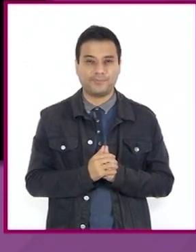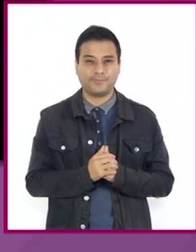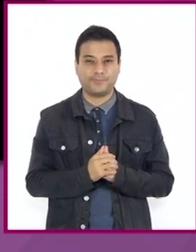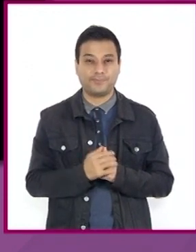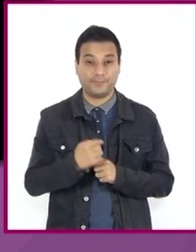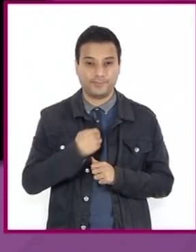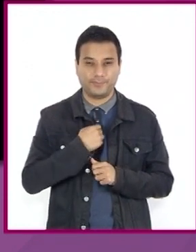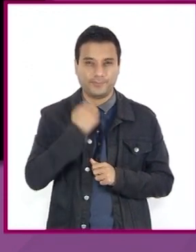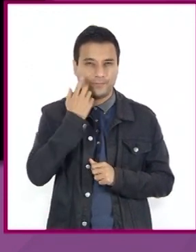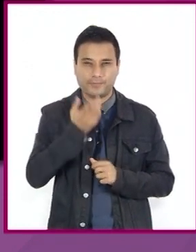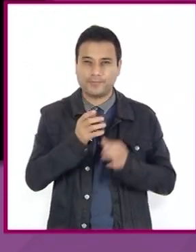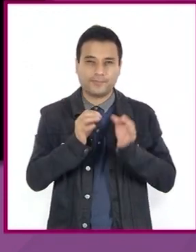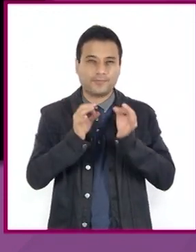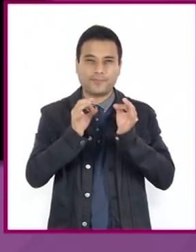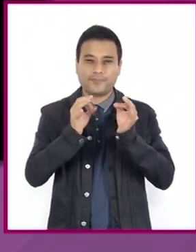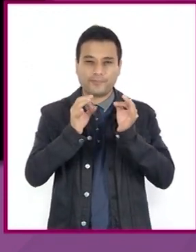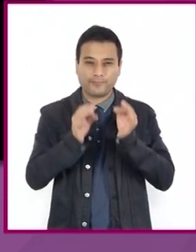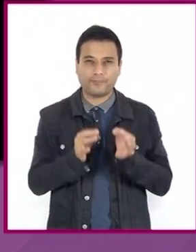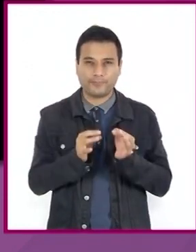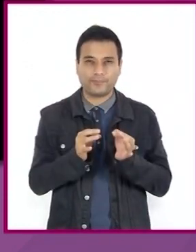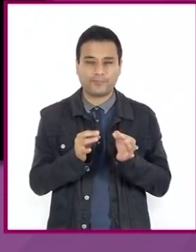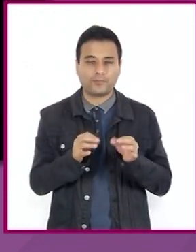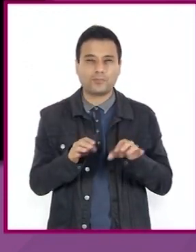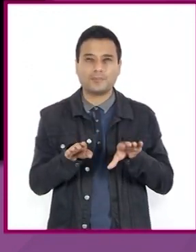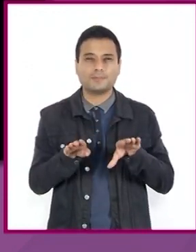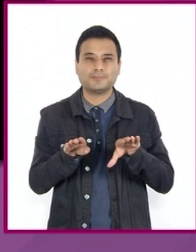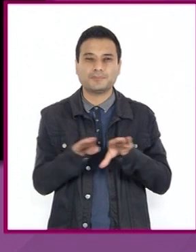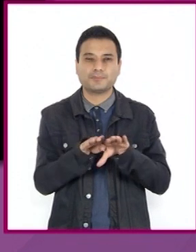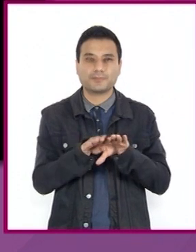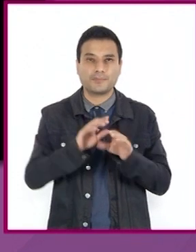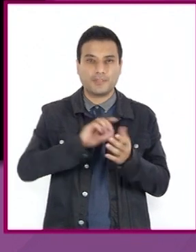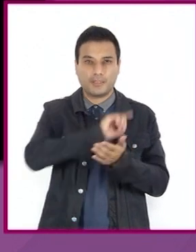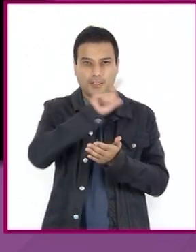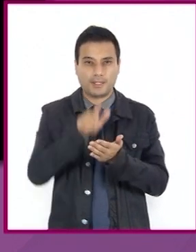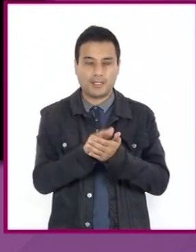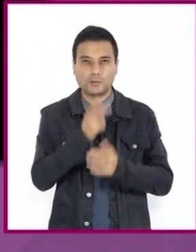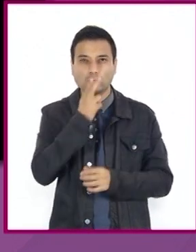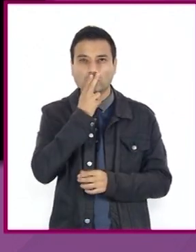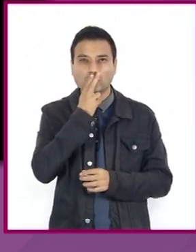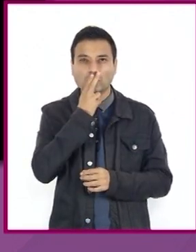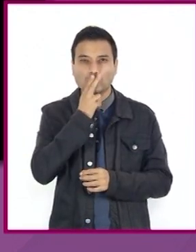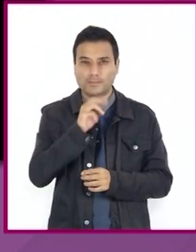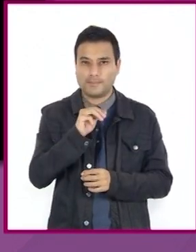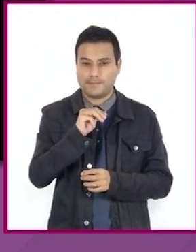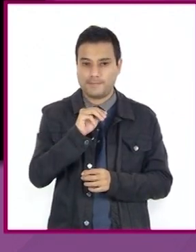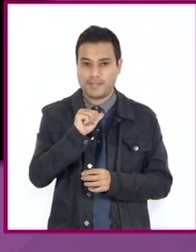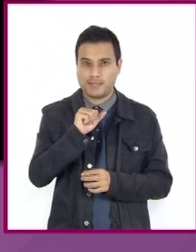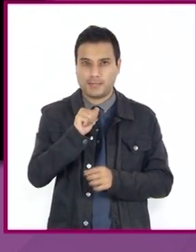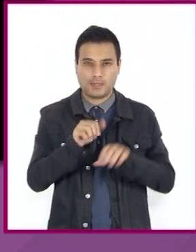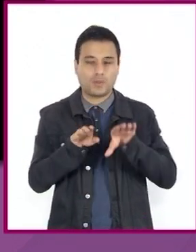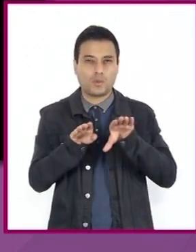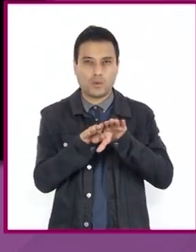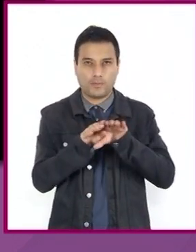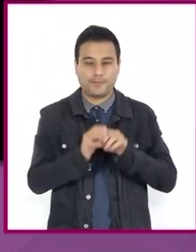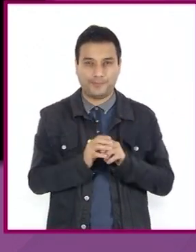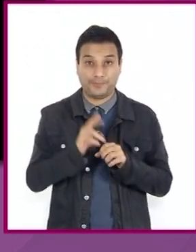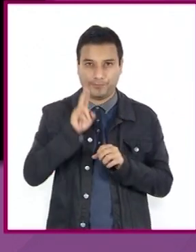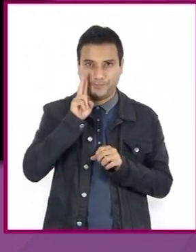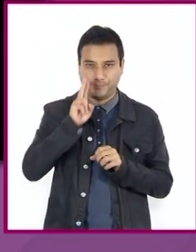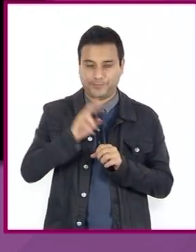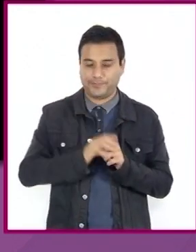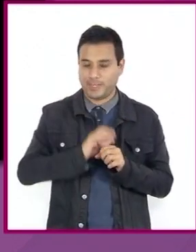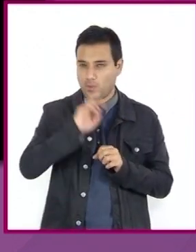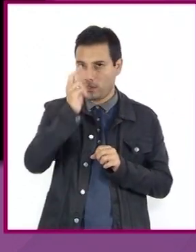esta ecuación química cumpla con la ley de la conservación de la masa. Entonces observen,